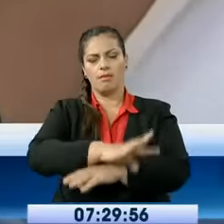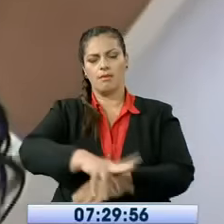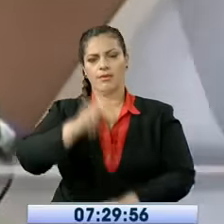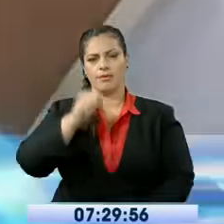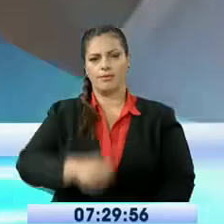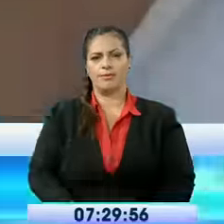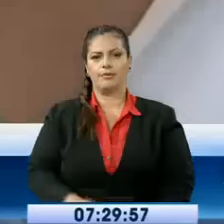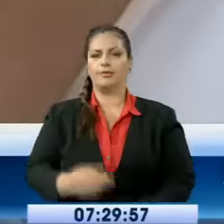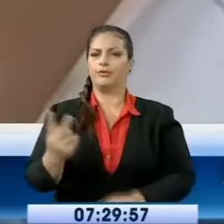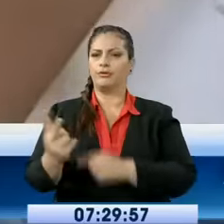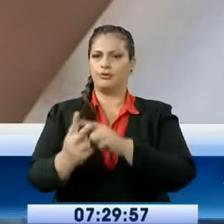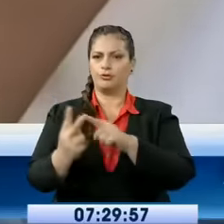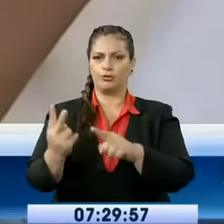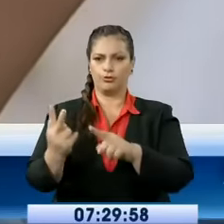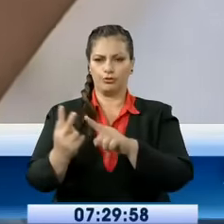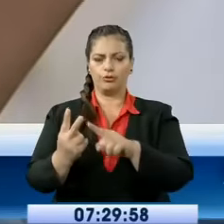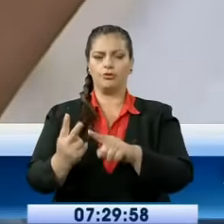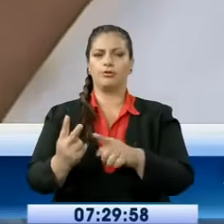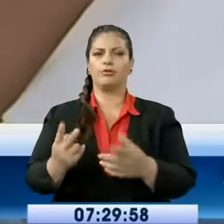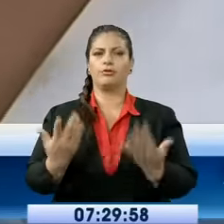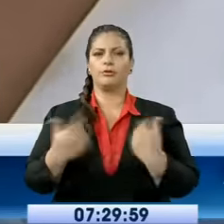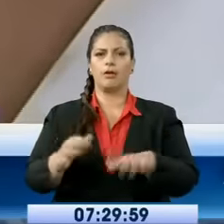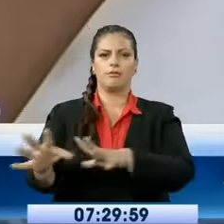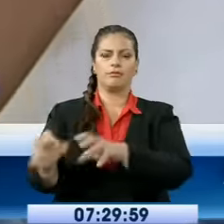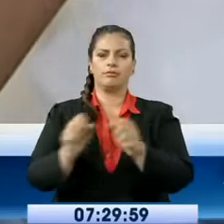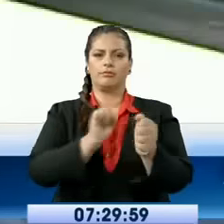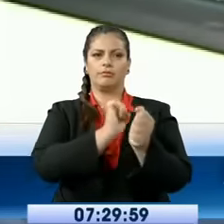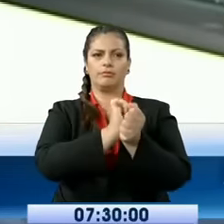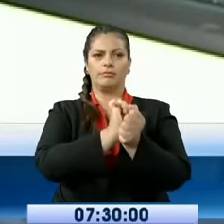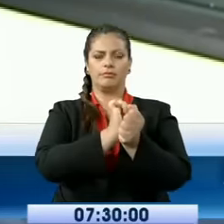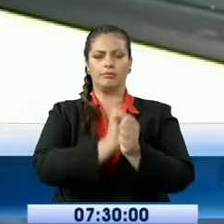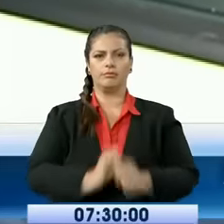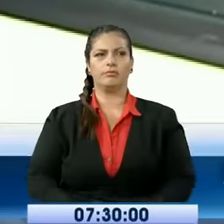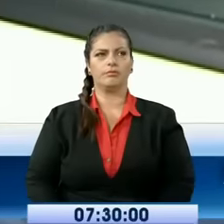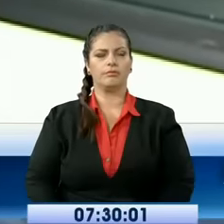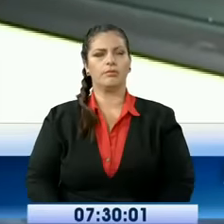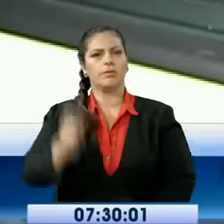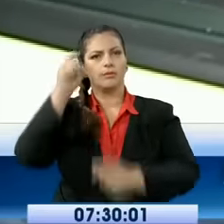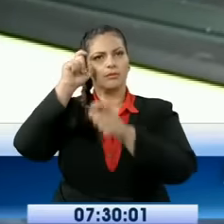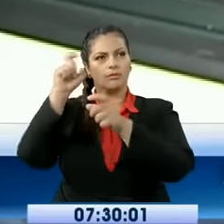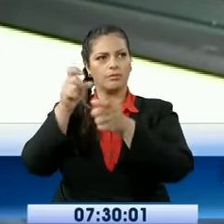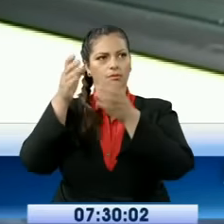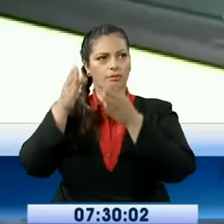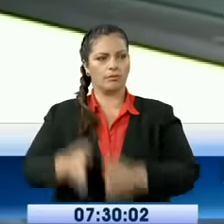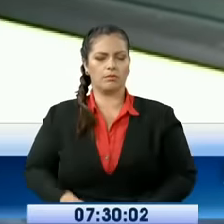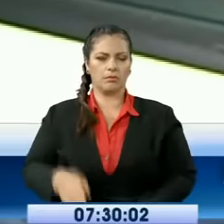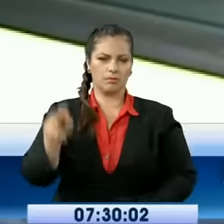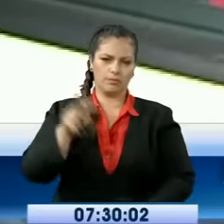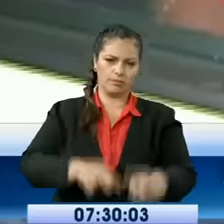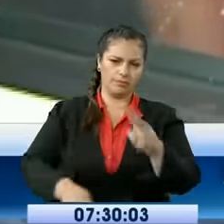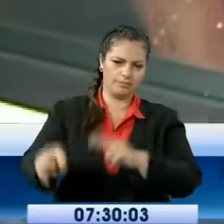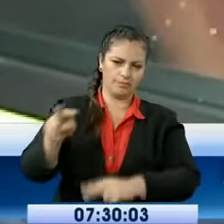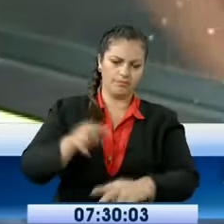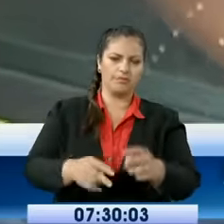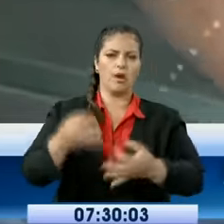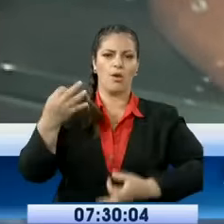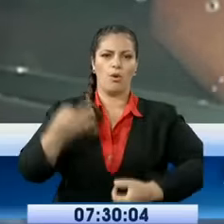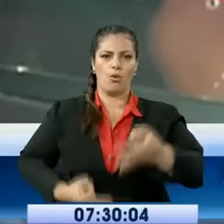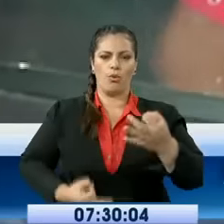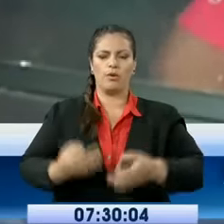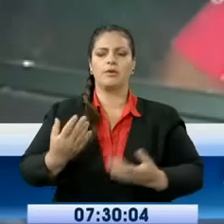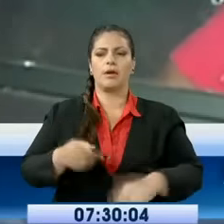sin antecedentes judiciales, fueron trasladados a la unidad de flagrancia donde el fiscal de turno calificó el delito cometido y los